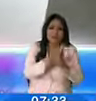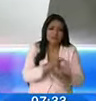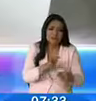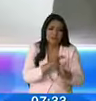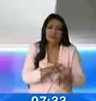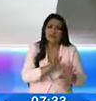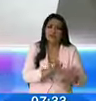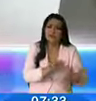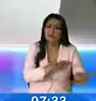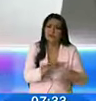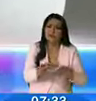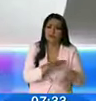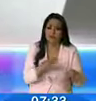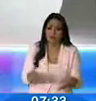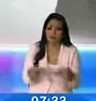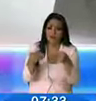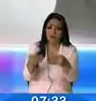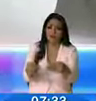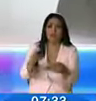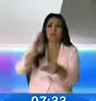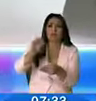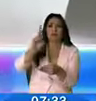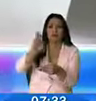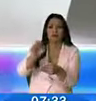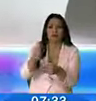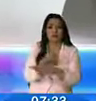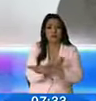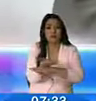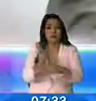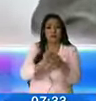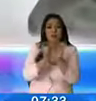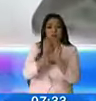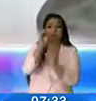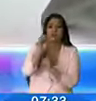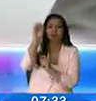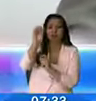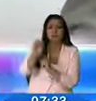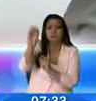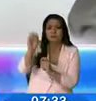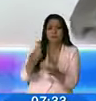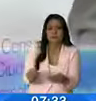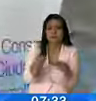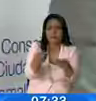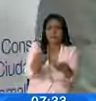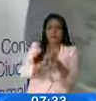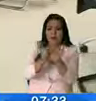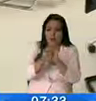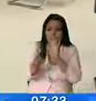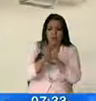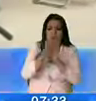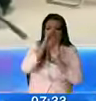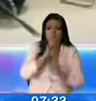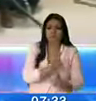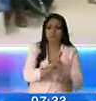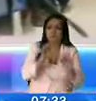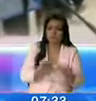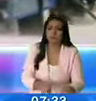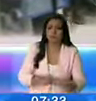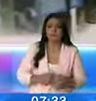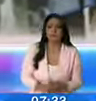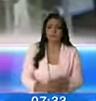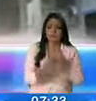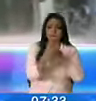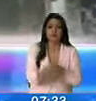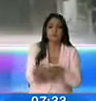Aquí está el estudio actuarial de Bullrich recomendando el cambio de los porcentajes, lo que hace que ese cambio sea legal. Audiencia oral para